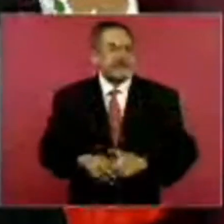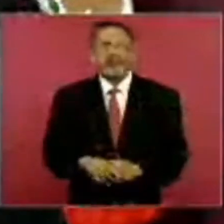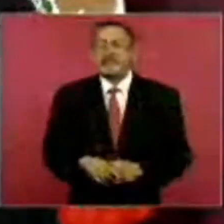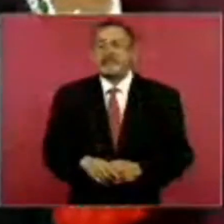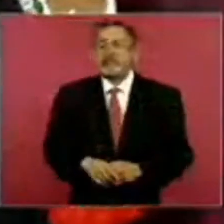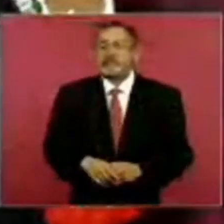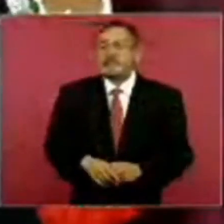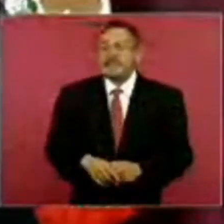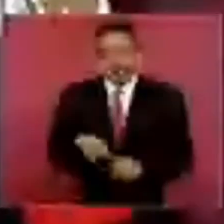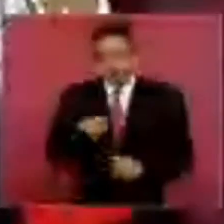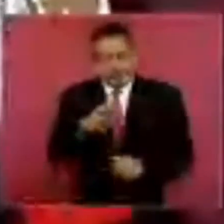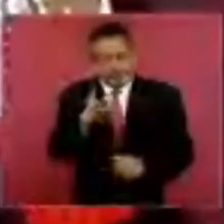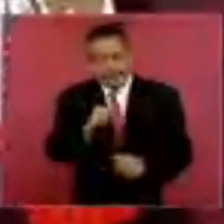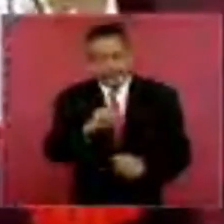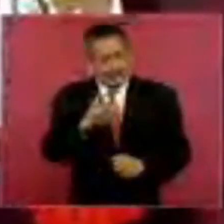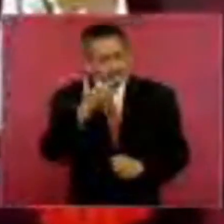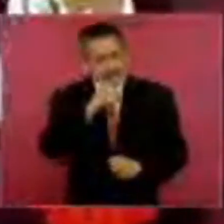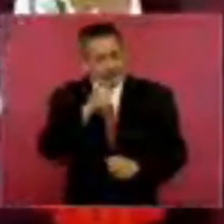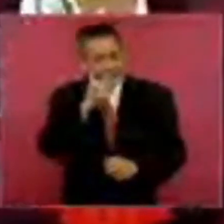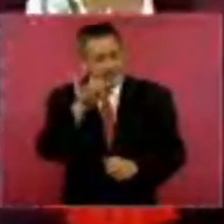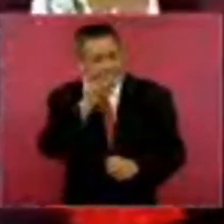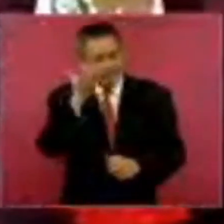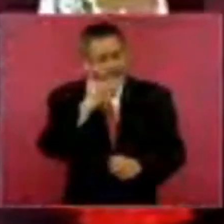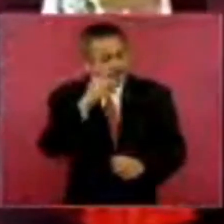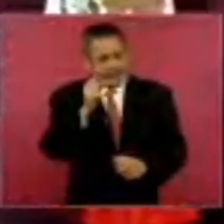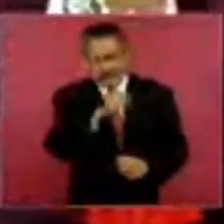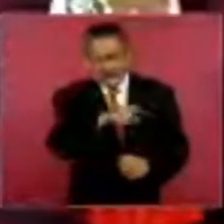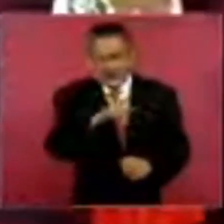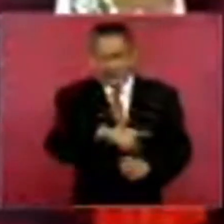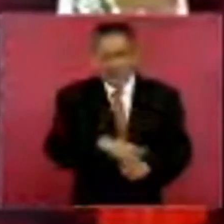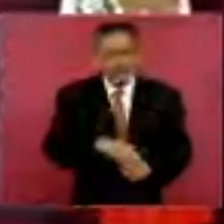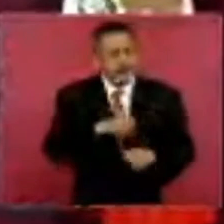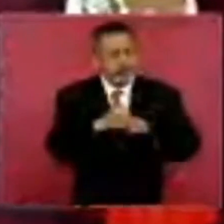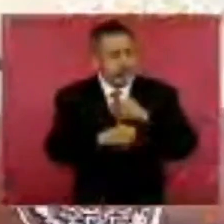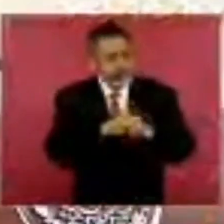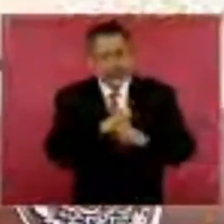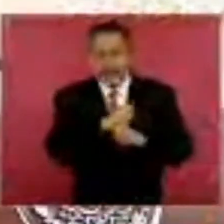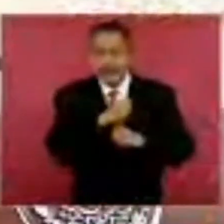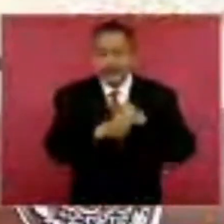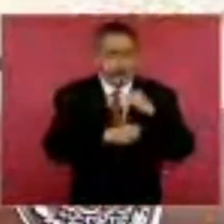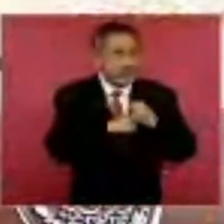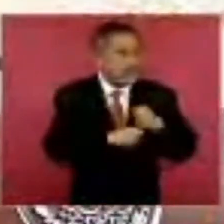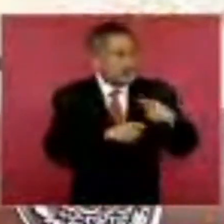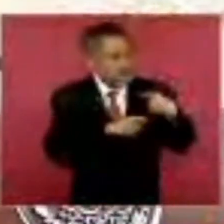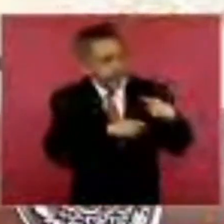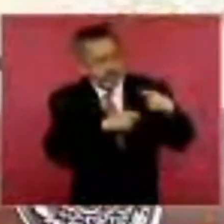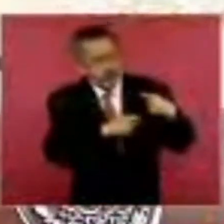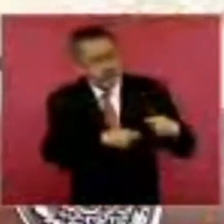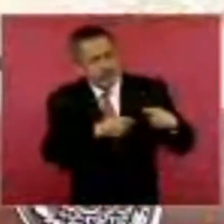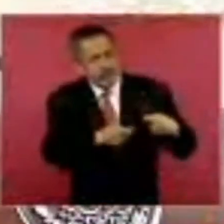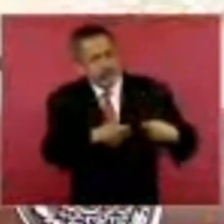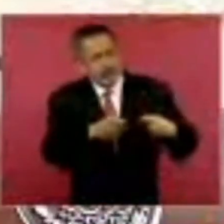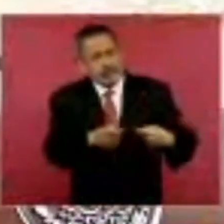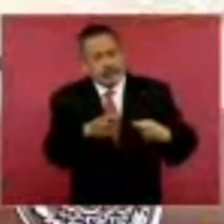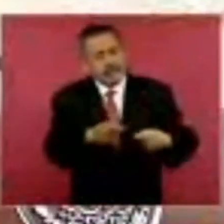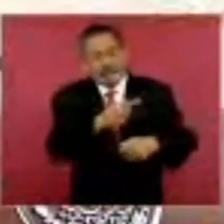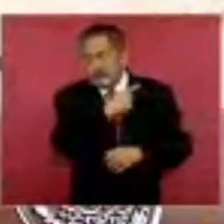esquemática y elemental, se trasladó, incluso